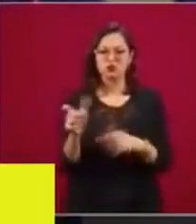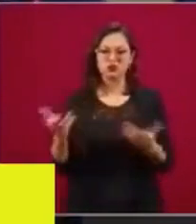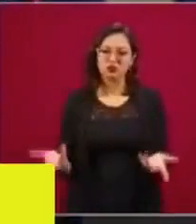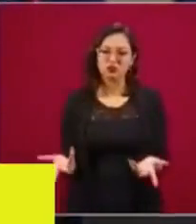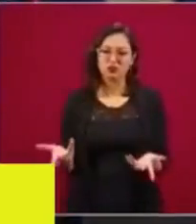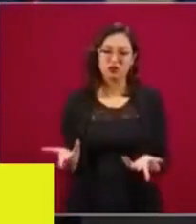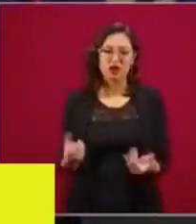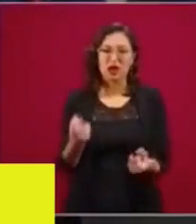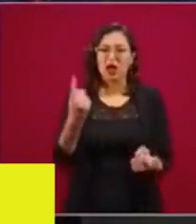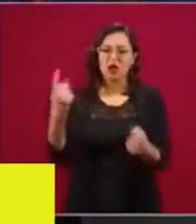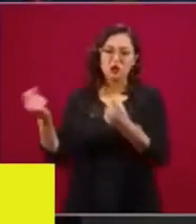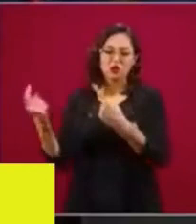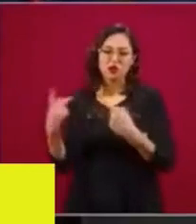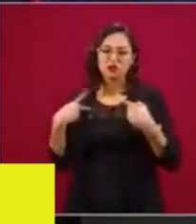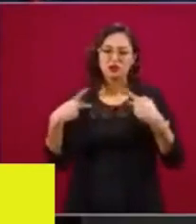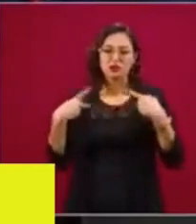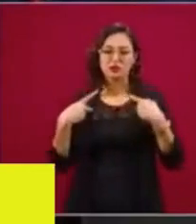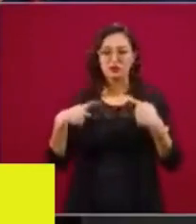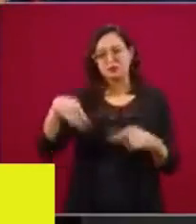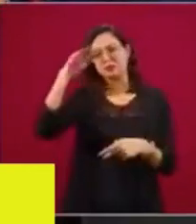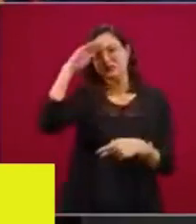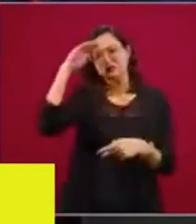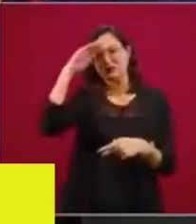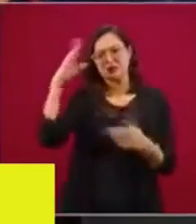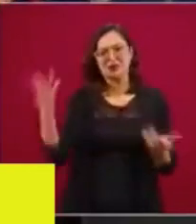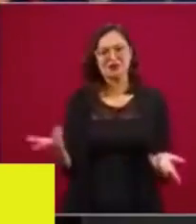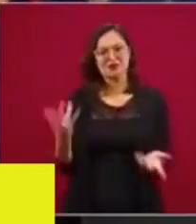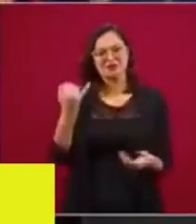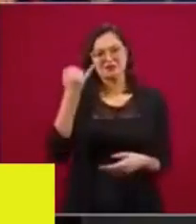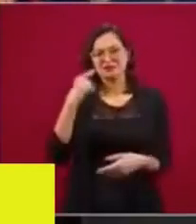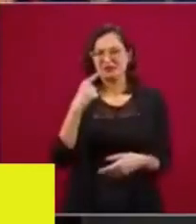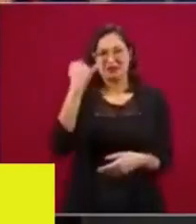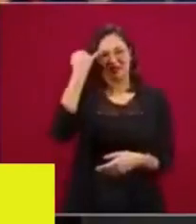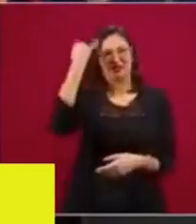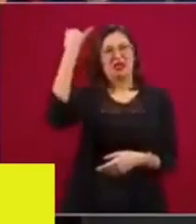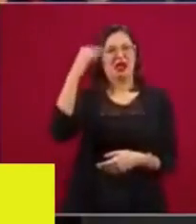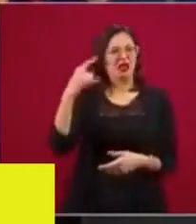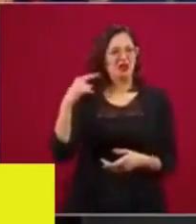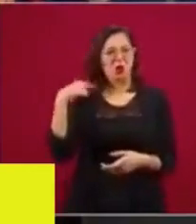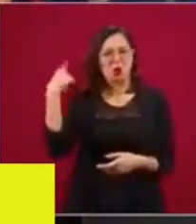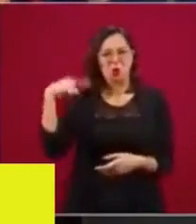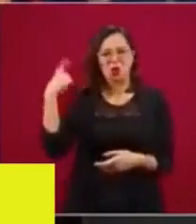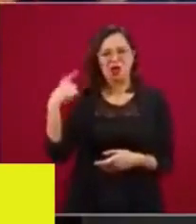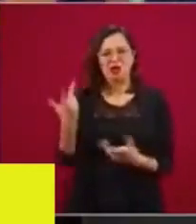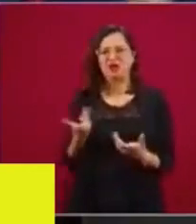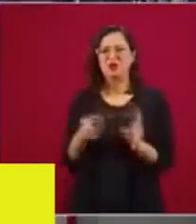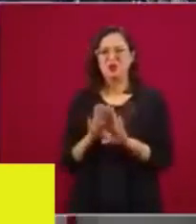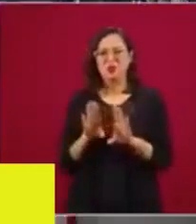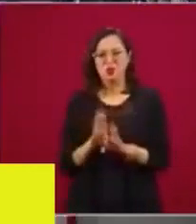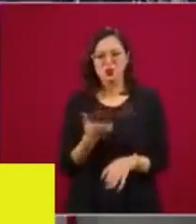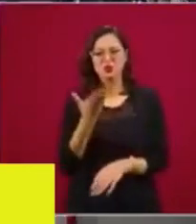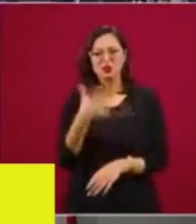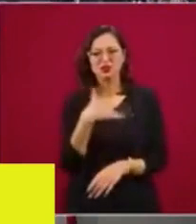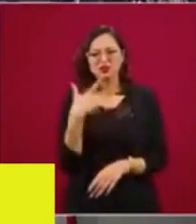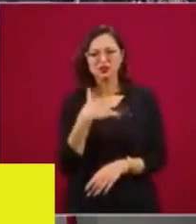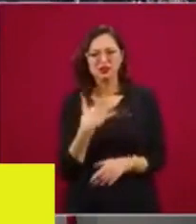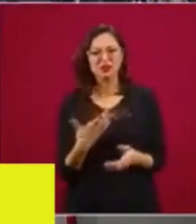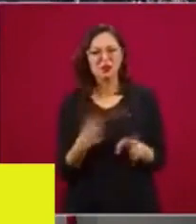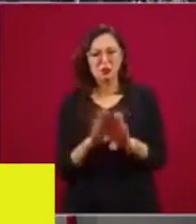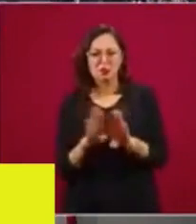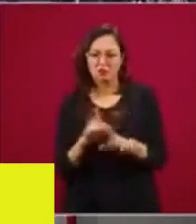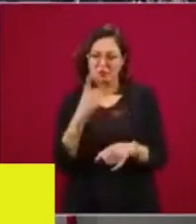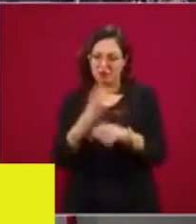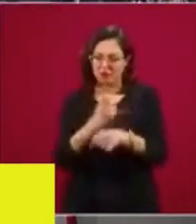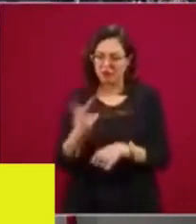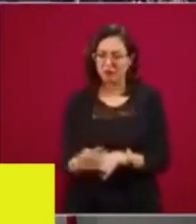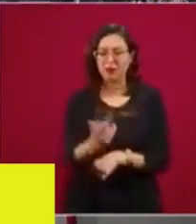algunos que lo califican en redes sociales como una ocurrencia. ¿Qué me podría decir al respecto? Este sería el primer tema, por favor. Pues que se está